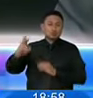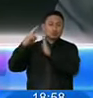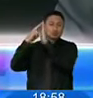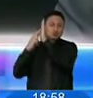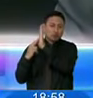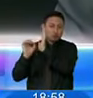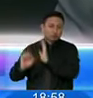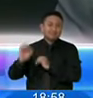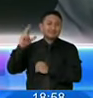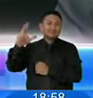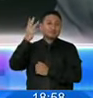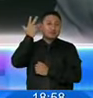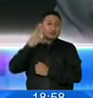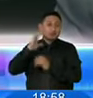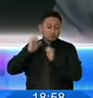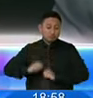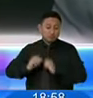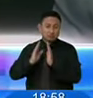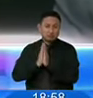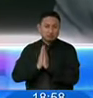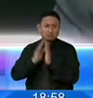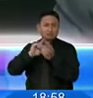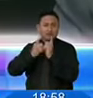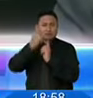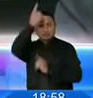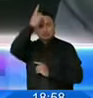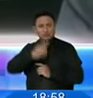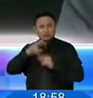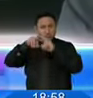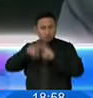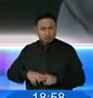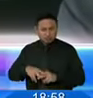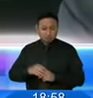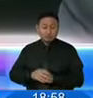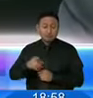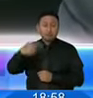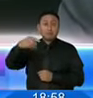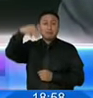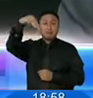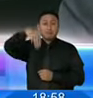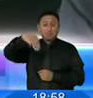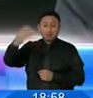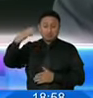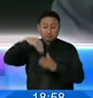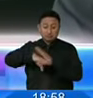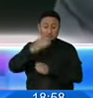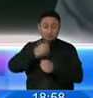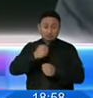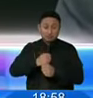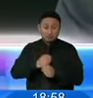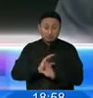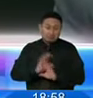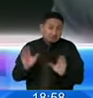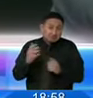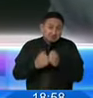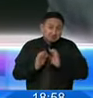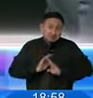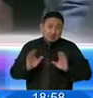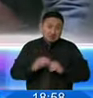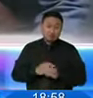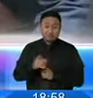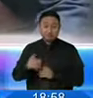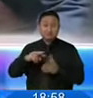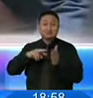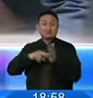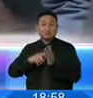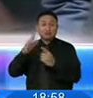hay 3 días para presentar un recurso de revisión. Entonces, si el día martes no nos dejan entrar aquí a trabajar, bueno, no hay ningún problema, pero sería un nuevo atropello. El